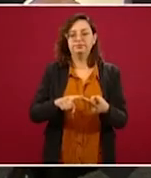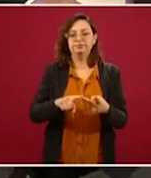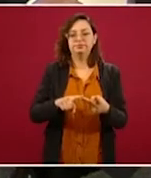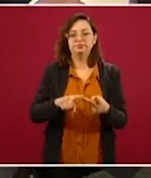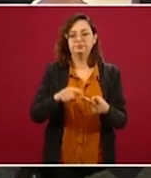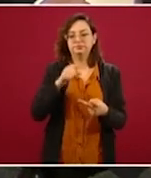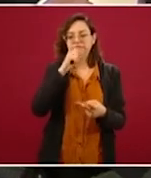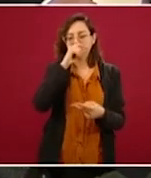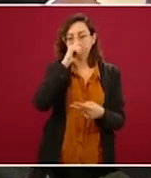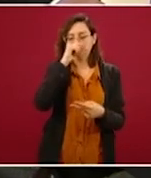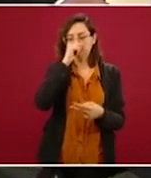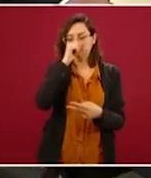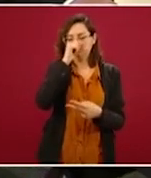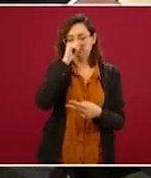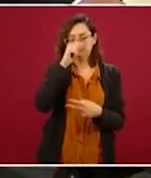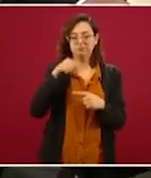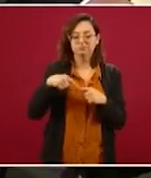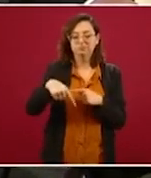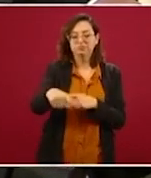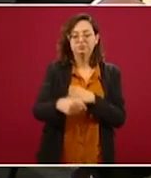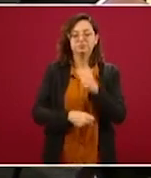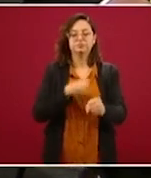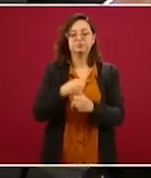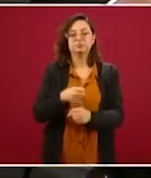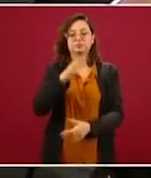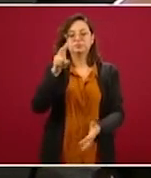ya este año